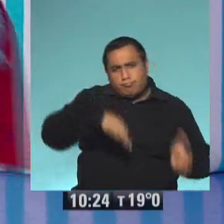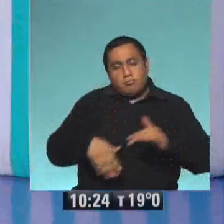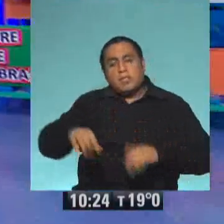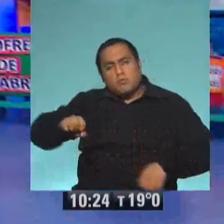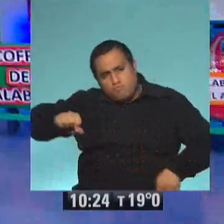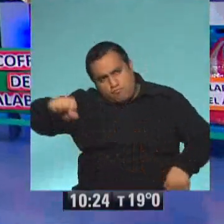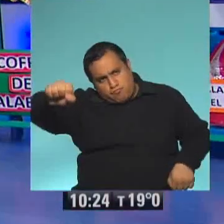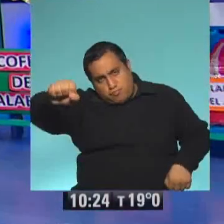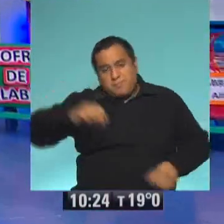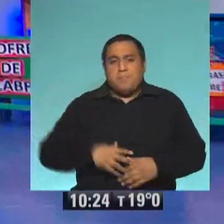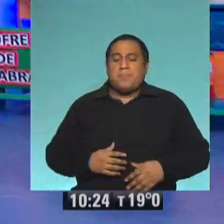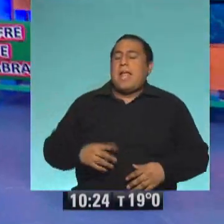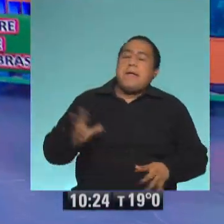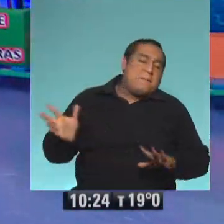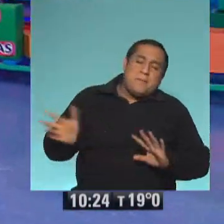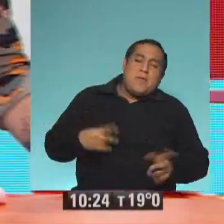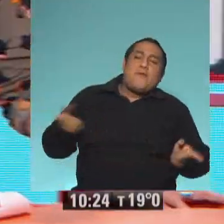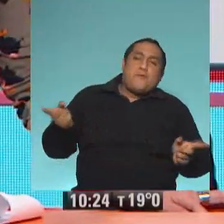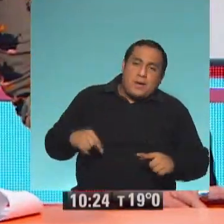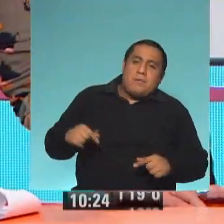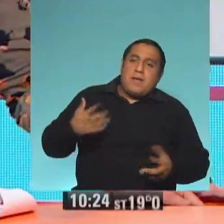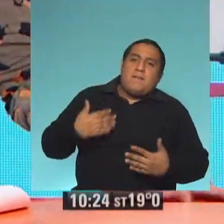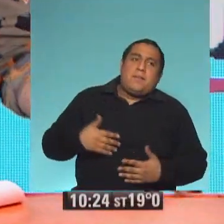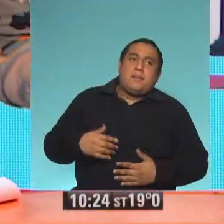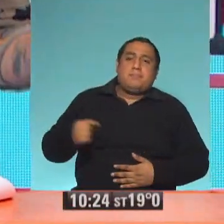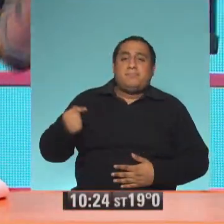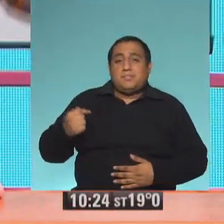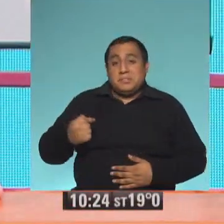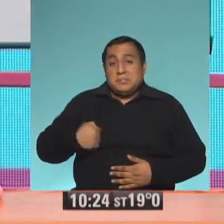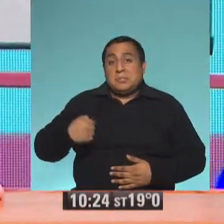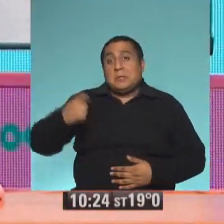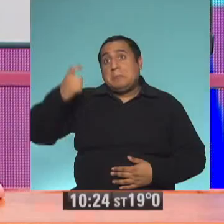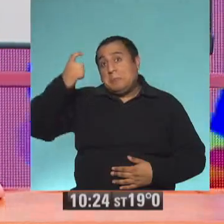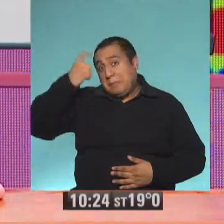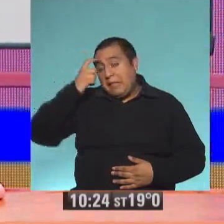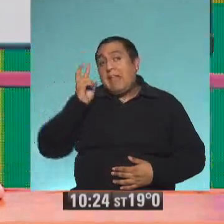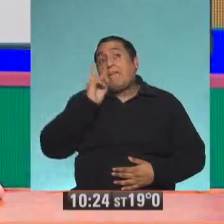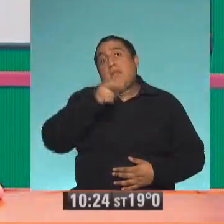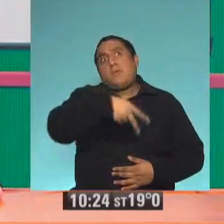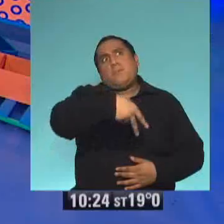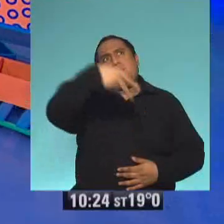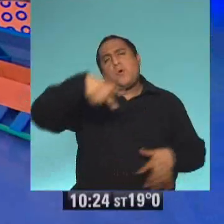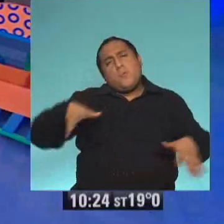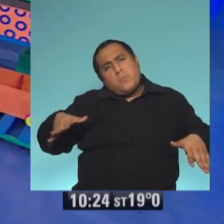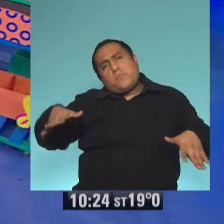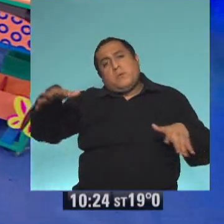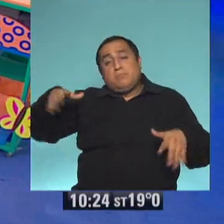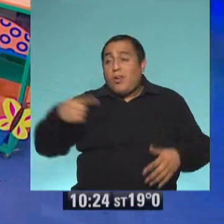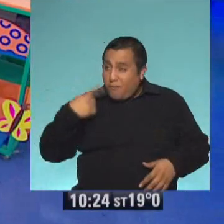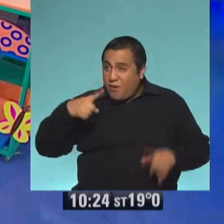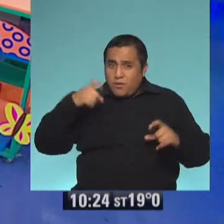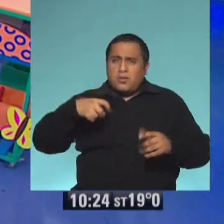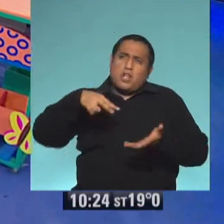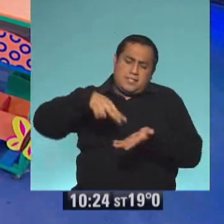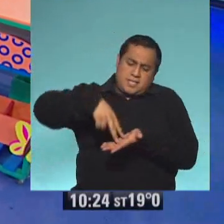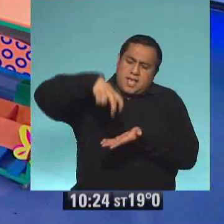Bueno, volvamos pensé, a nuestra pregunta del vuelo, por pensé favor. Que te iba. No te, a no. ver volar. Pero ahí me ves en la foto, estoy volando. ¿Pero estás saltando